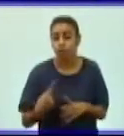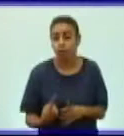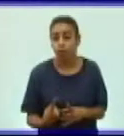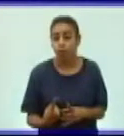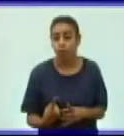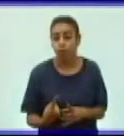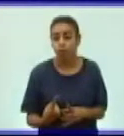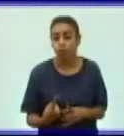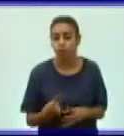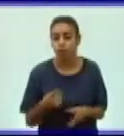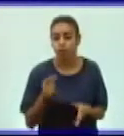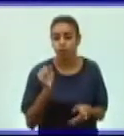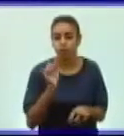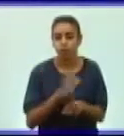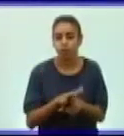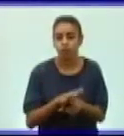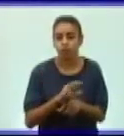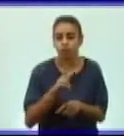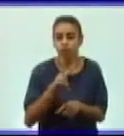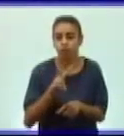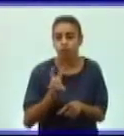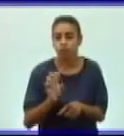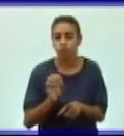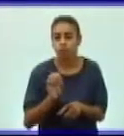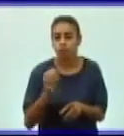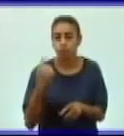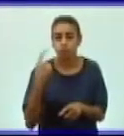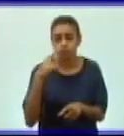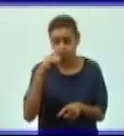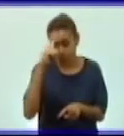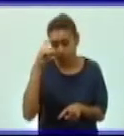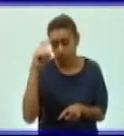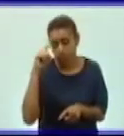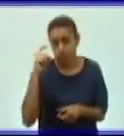inicio del siglo XX. Damos unos segundos más para que usted termine de copiar.